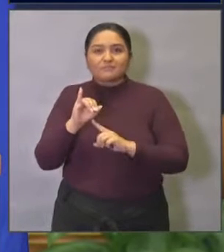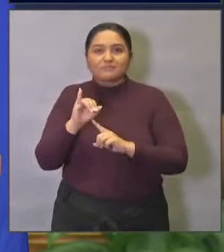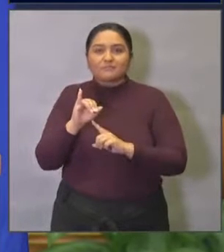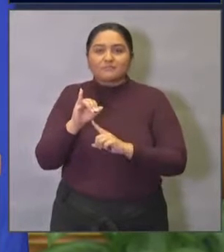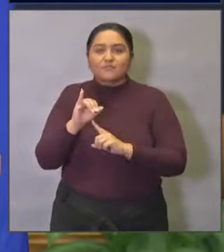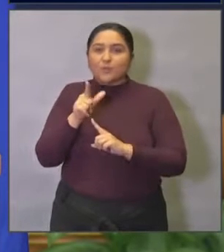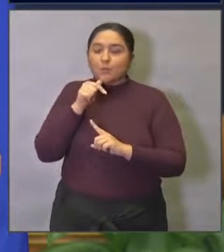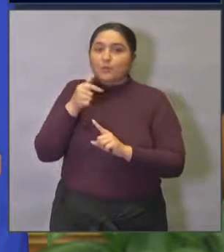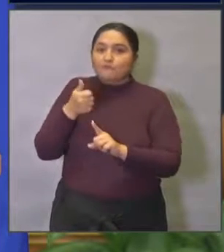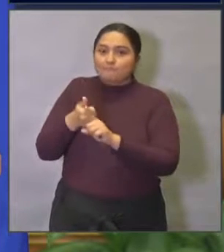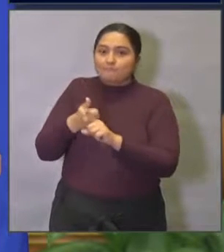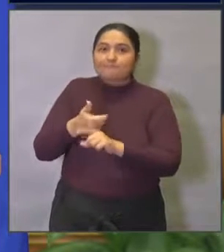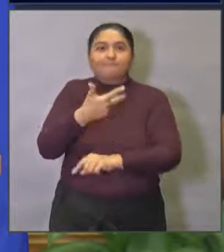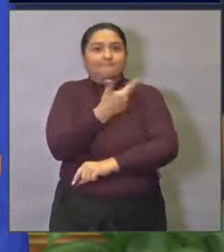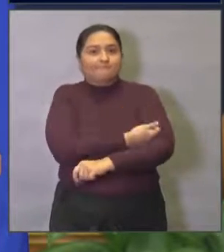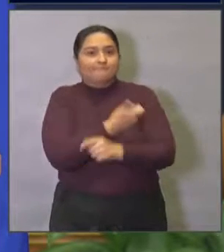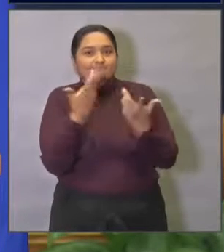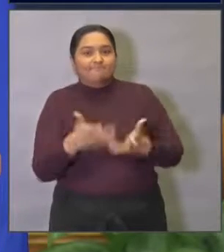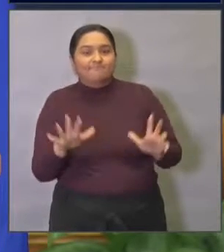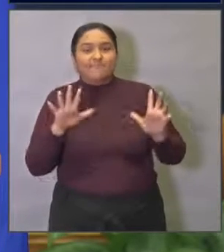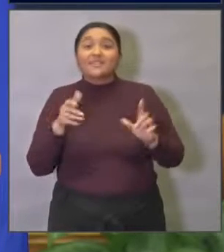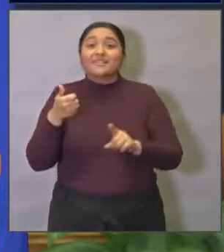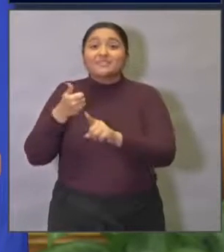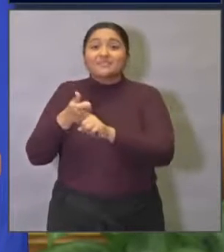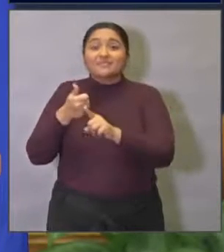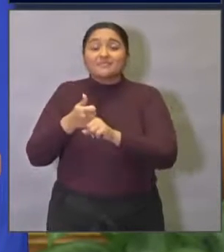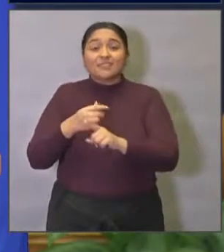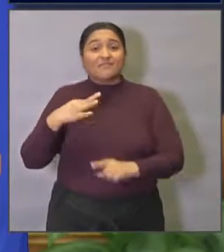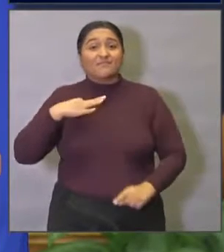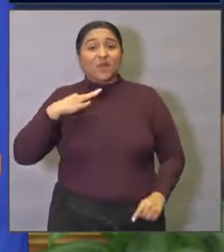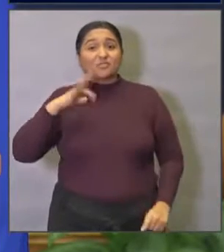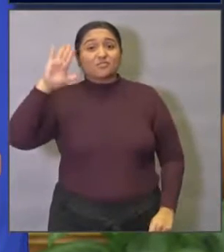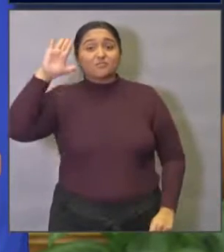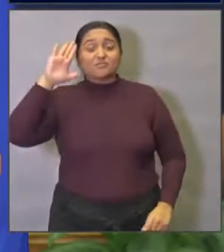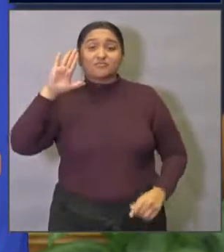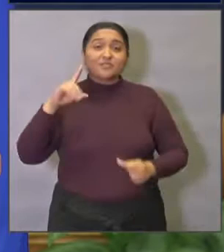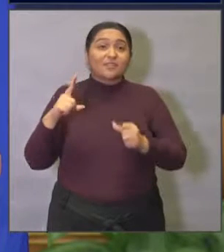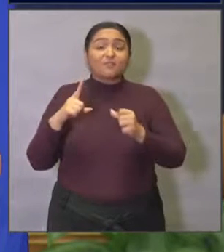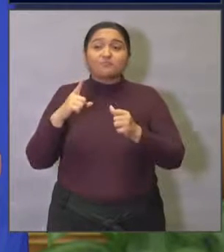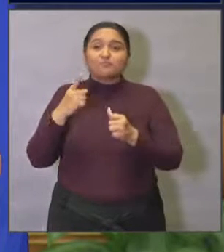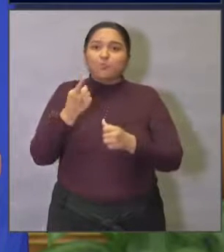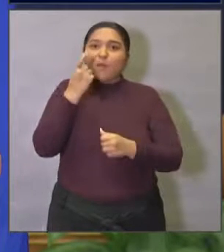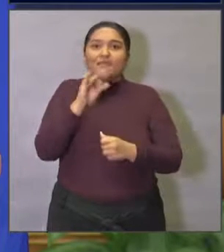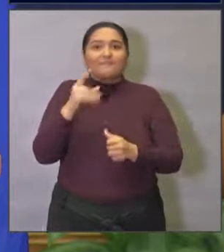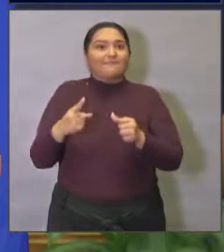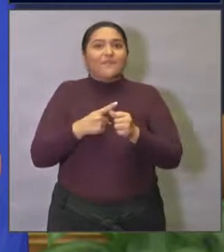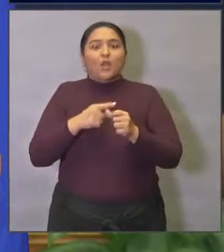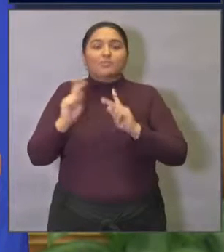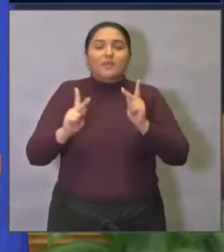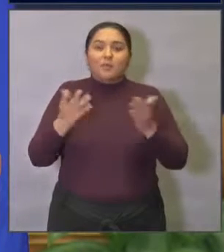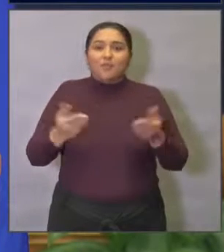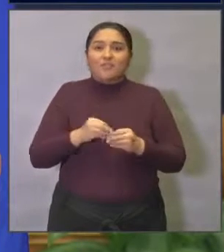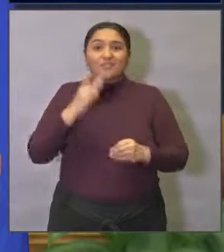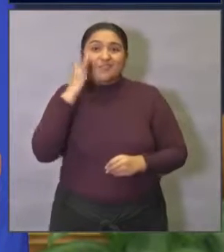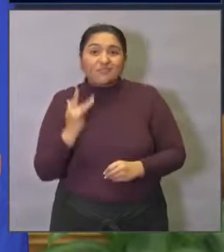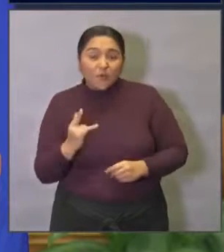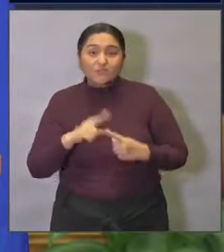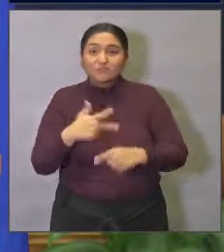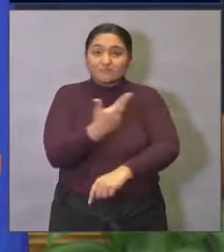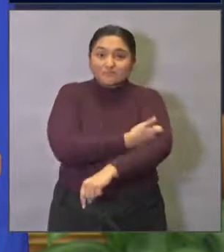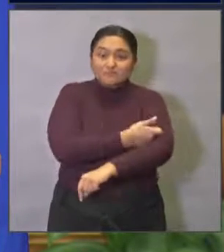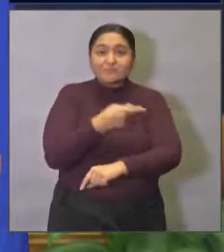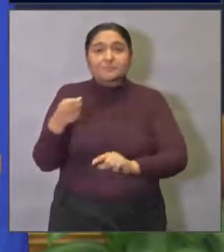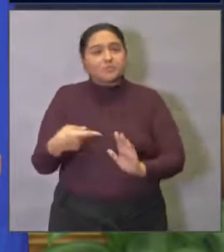vacuna. Se ofreció como voluntaria para ser una de las primeras personas en California en vacunarse para demostrar